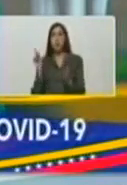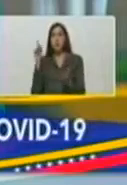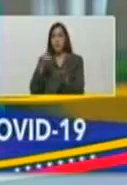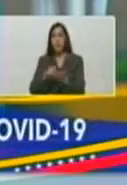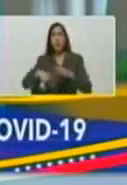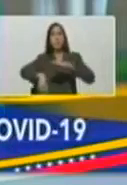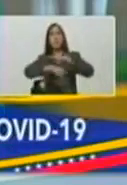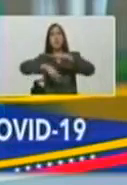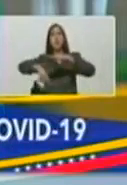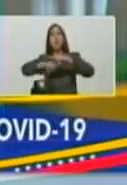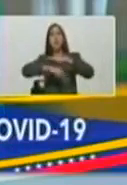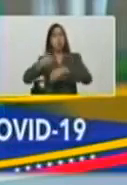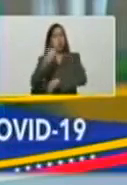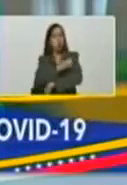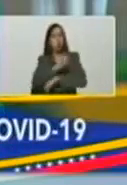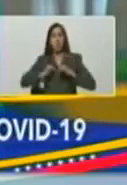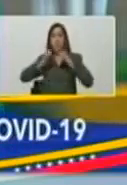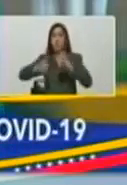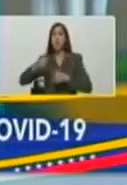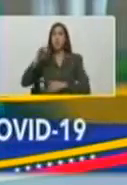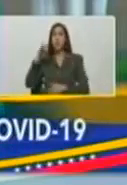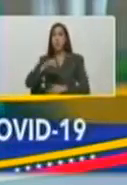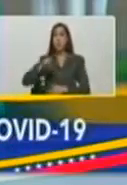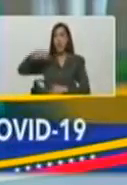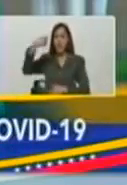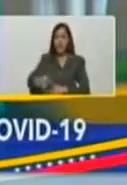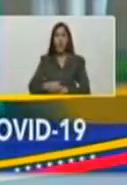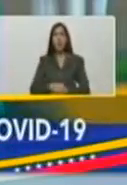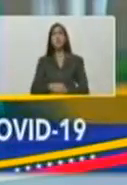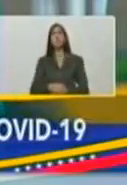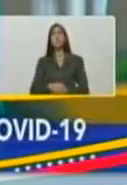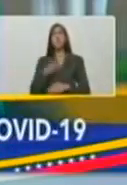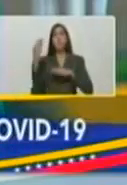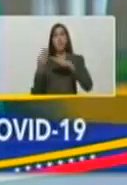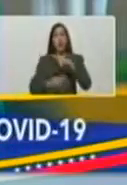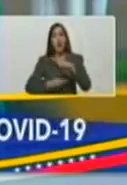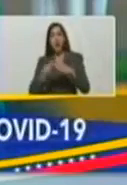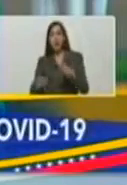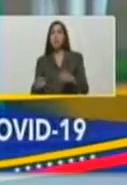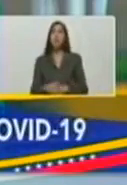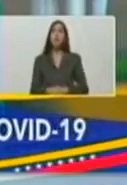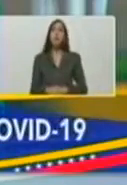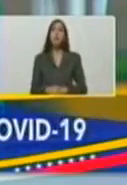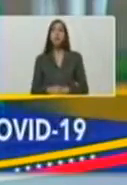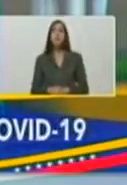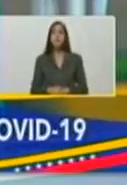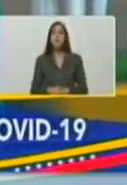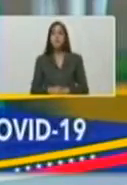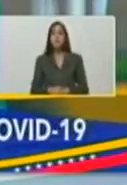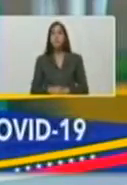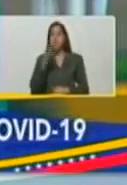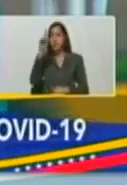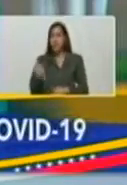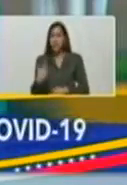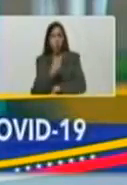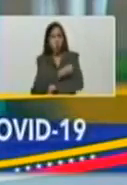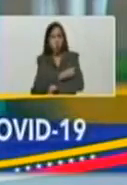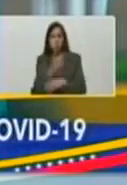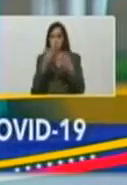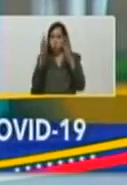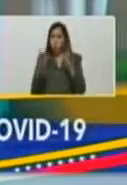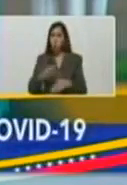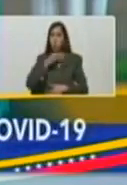iniciales, educación inicial, escuela primaria, escuela básica o secundaria. Y bueno, estamos vacunando a toda la juventud